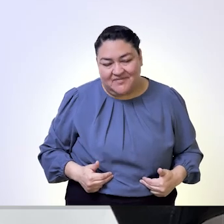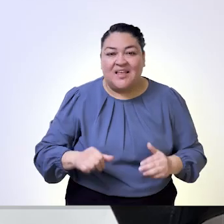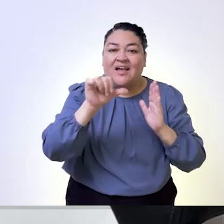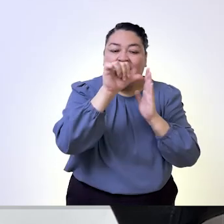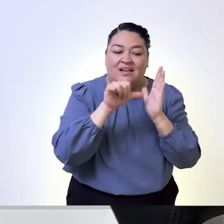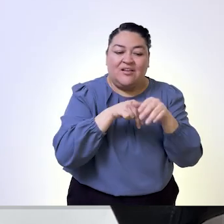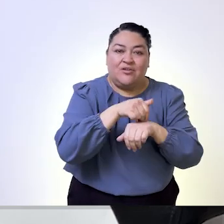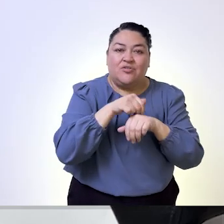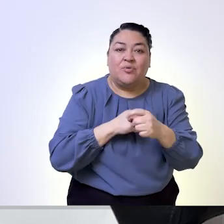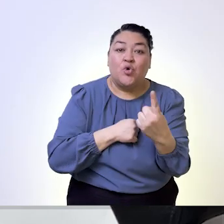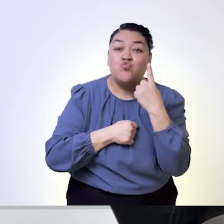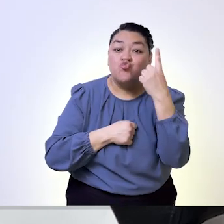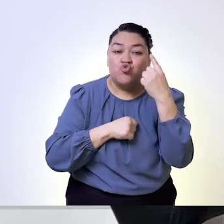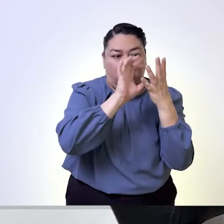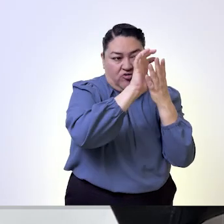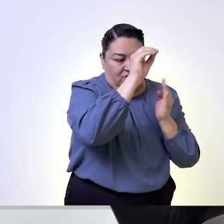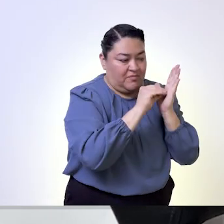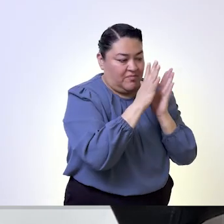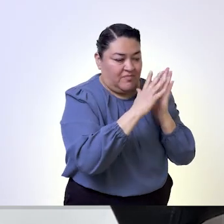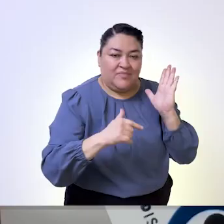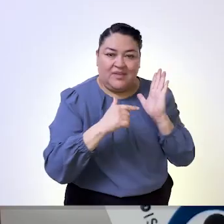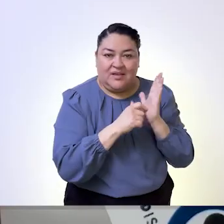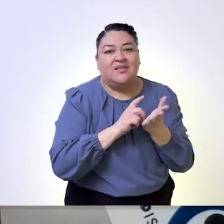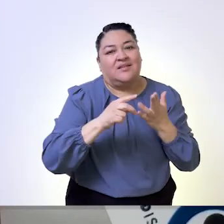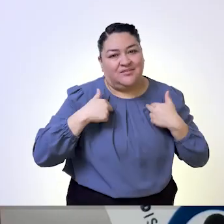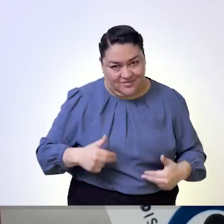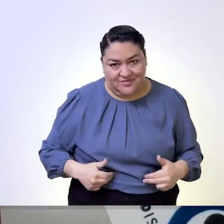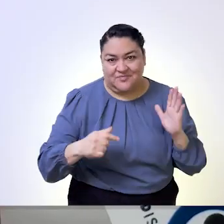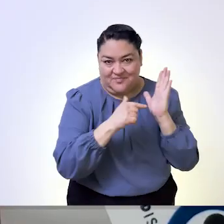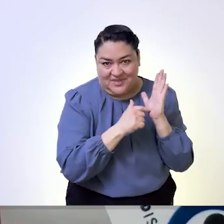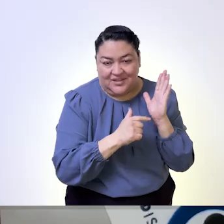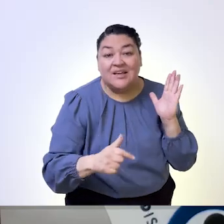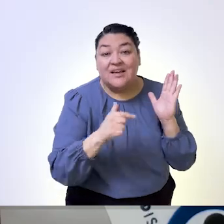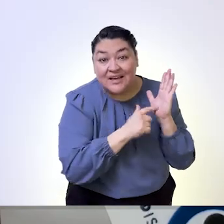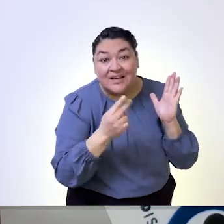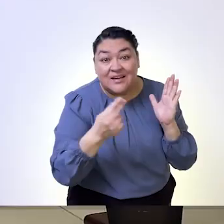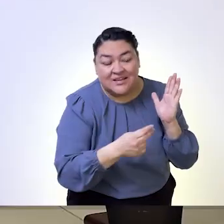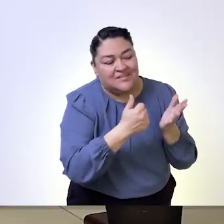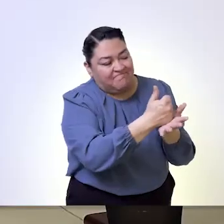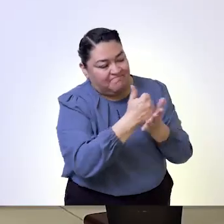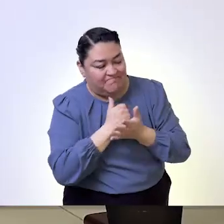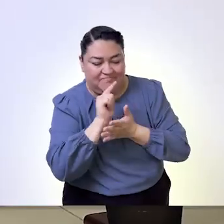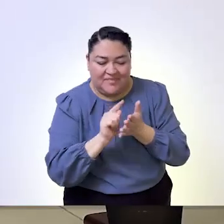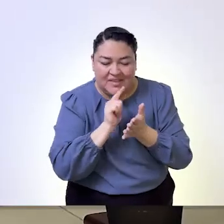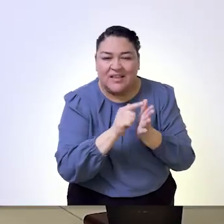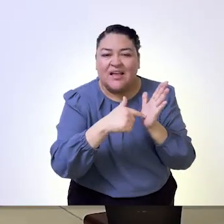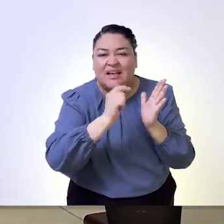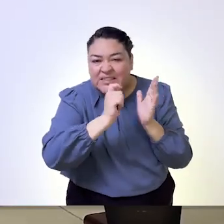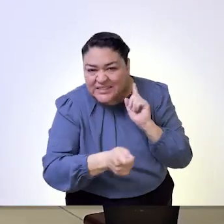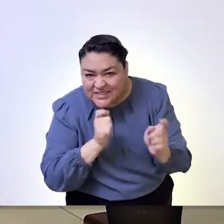tenemos en el artículo primero constitucional, donde habrá que valerse desde luego de las reglas